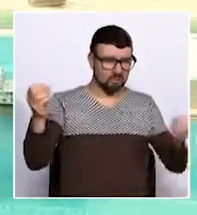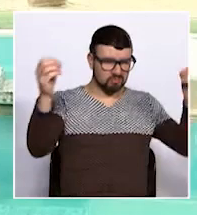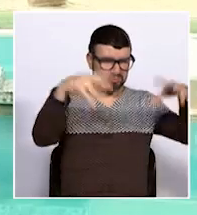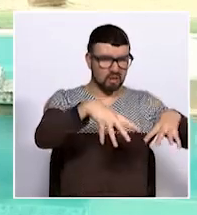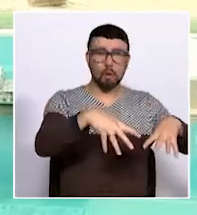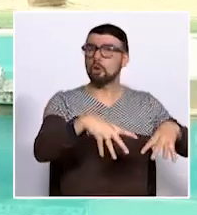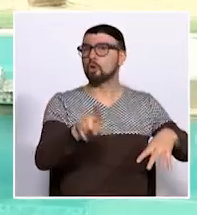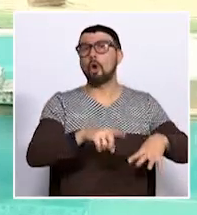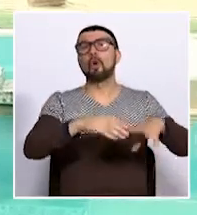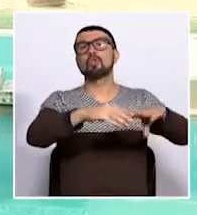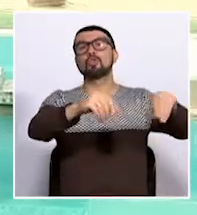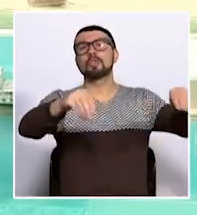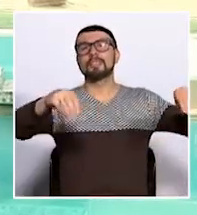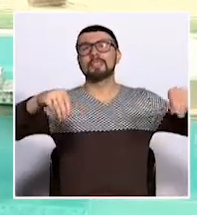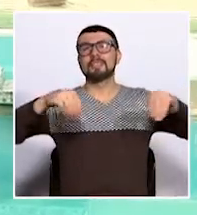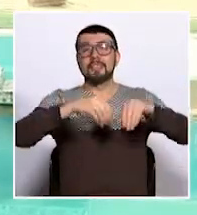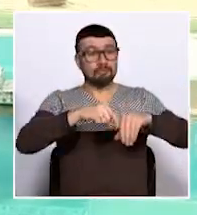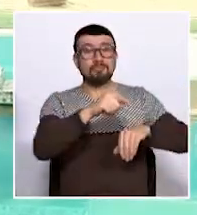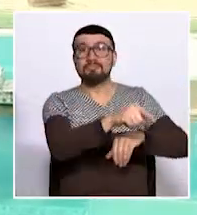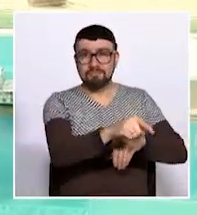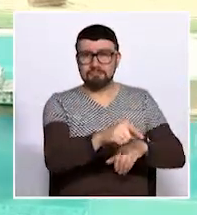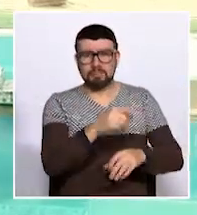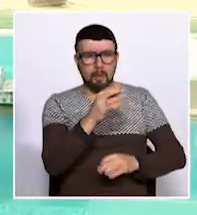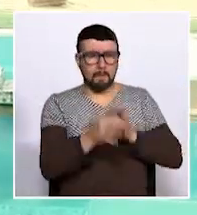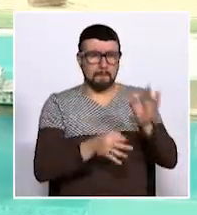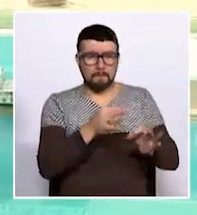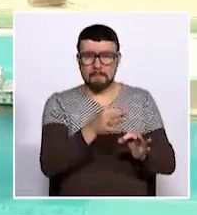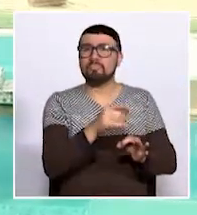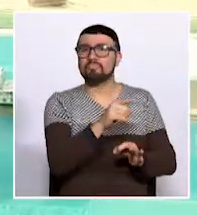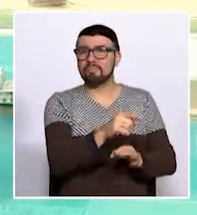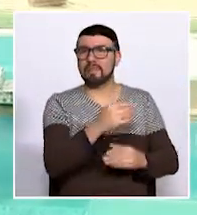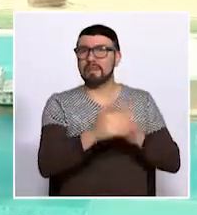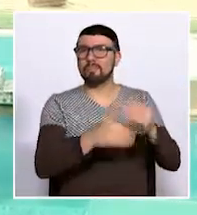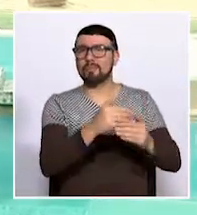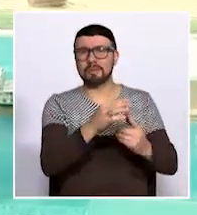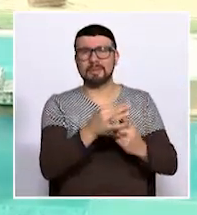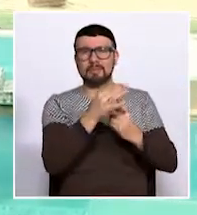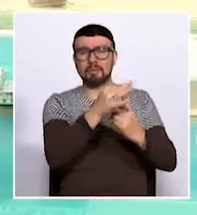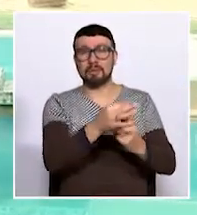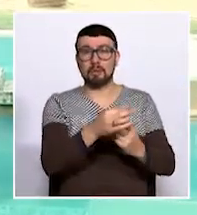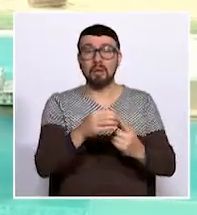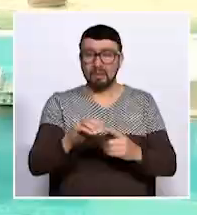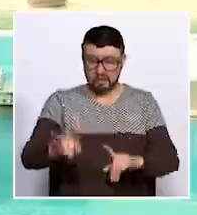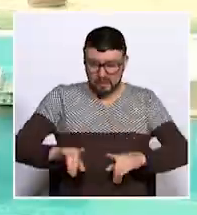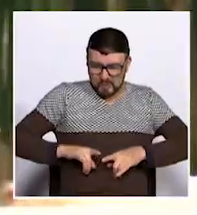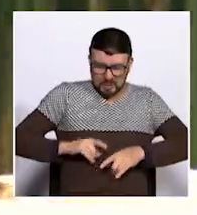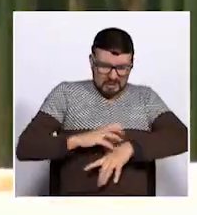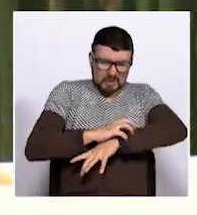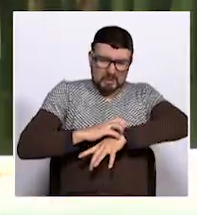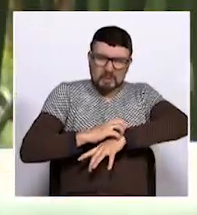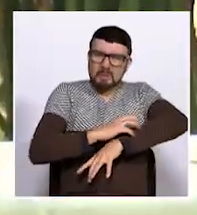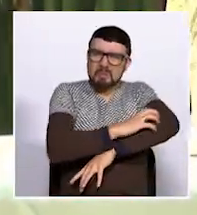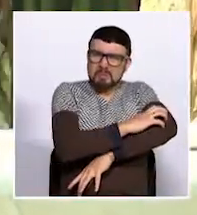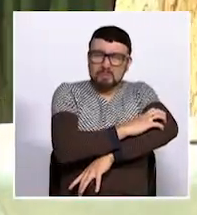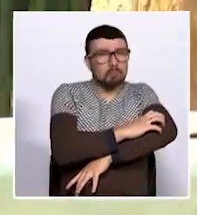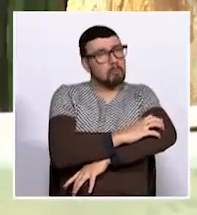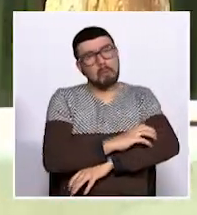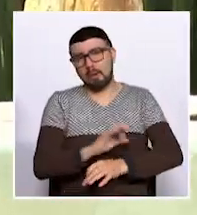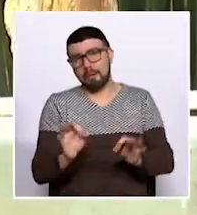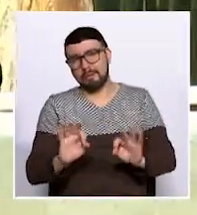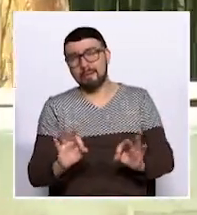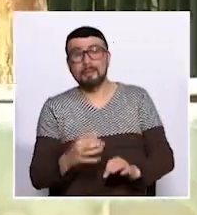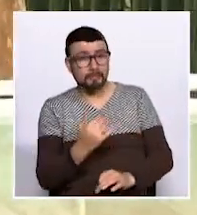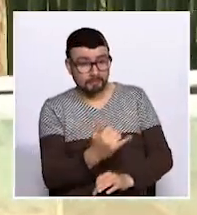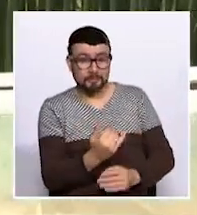marina, se les hace un proceso específico. Entonces no nos va a generar dermatitis, es algo que nos genera y que tenemos